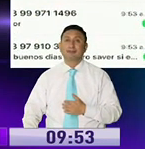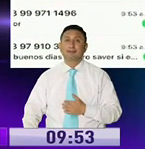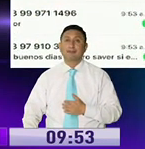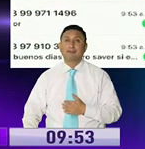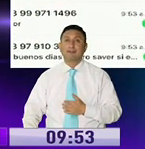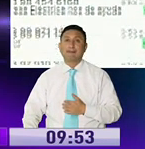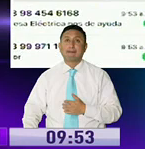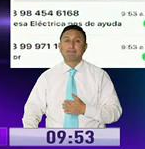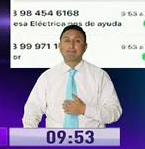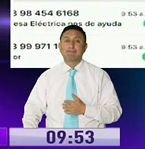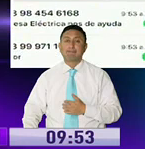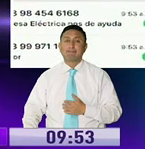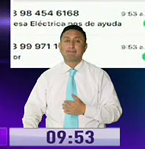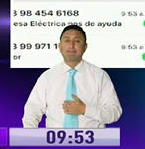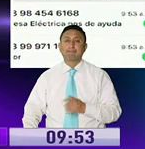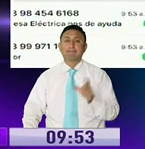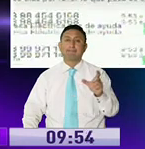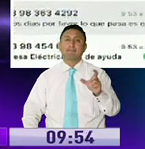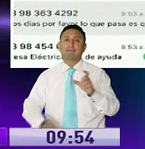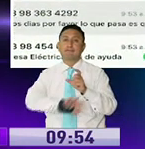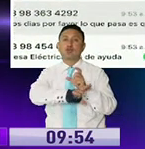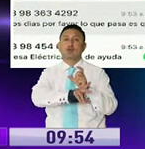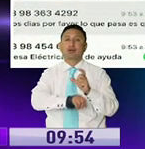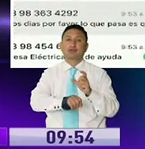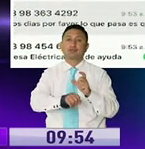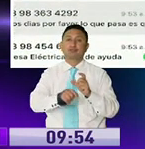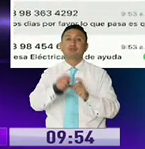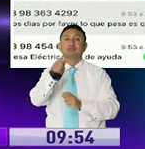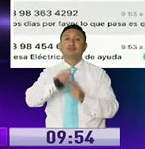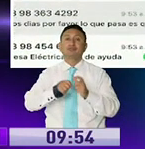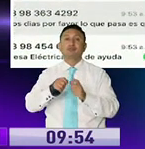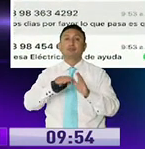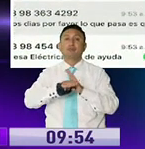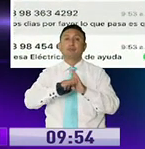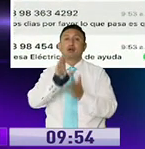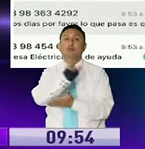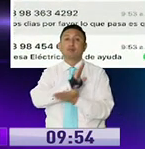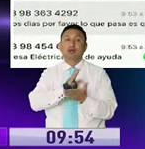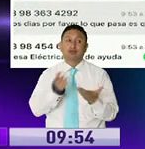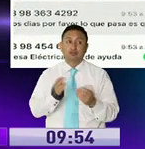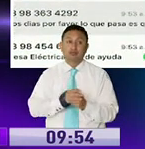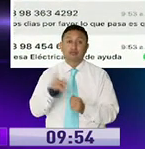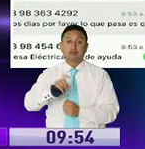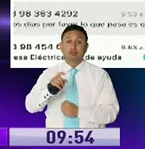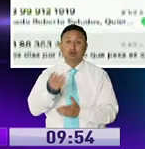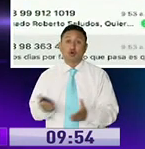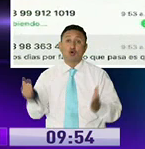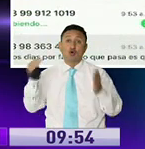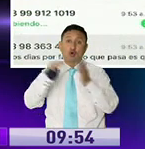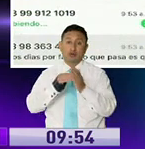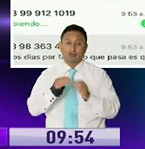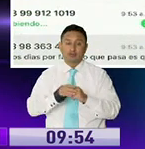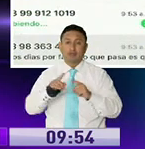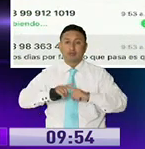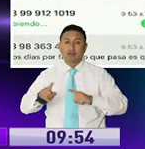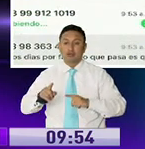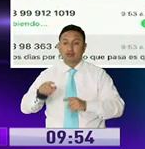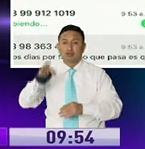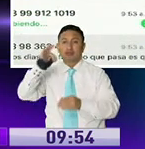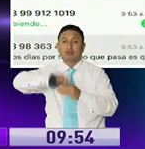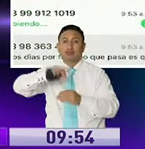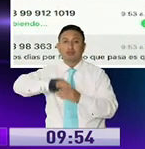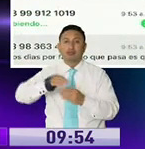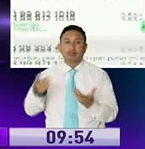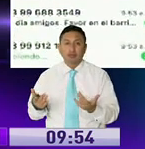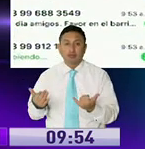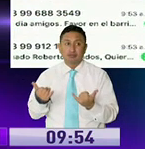Lo que pasa es que me robaron mis documentos y ahí estaba mi tarjeta del banco, mi vecino. Y necesito sacar otra vez la tarjeta, pero me piden la papeleta de votación.